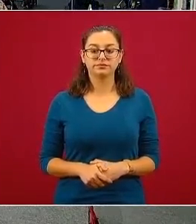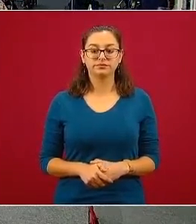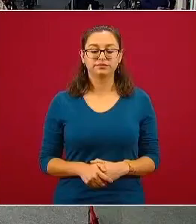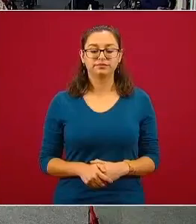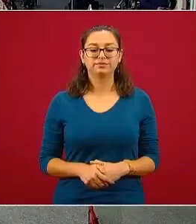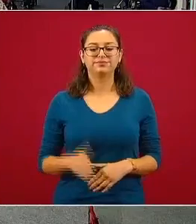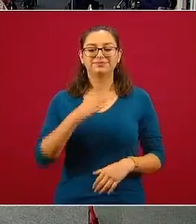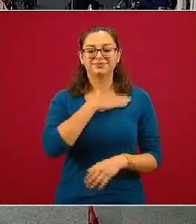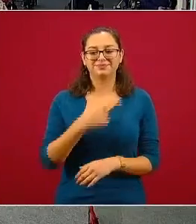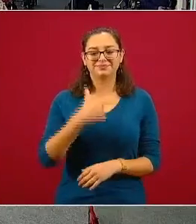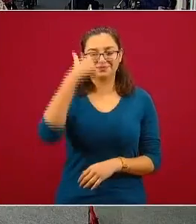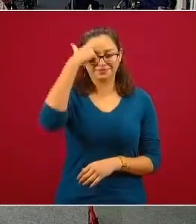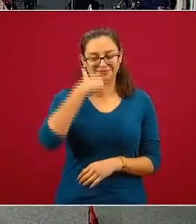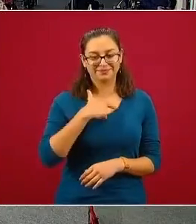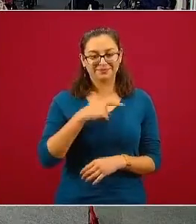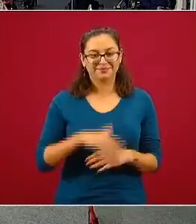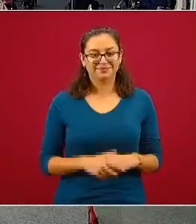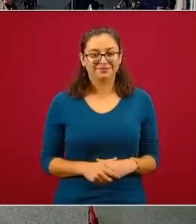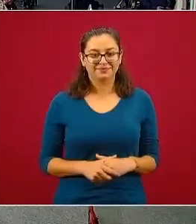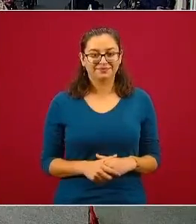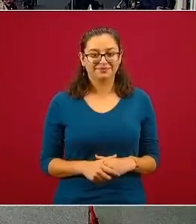Muy buenas noches.